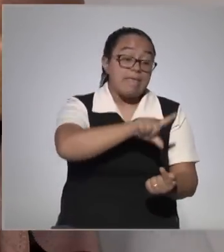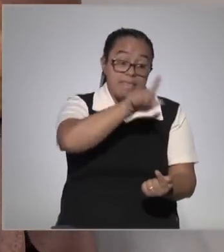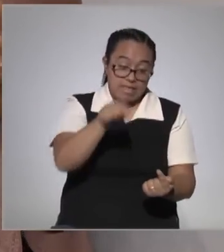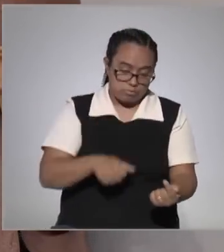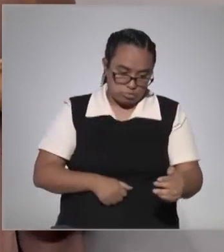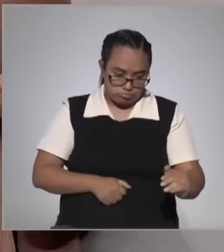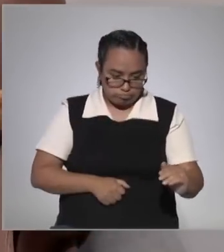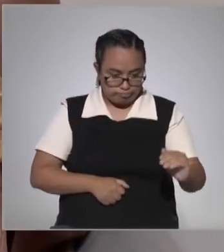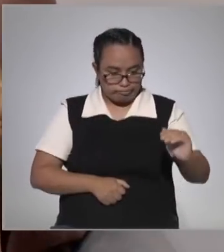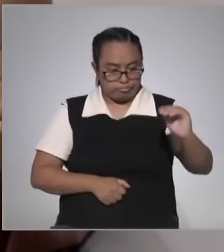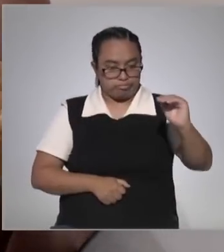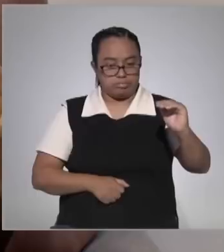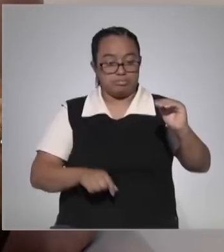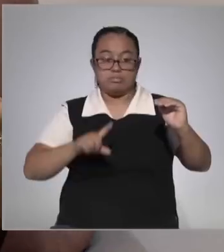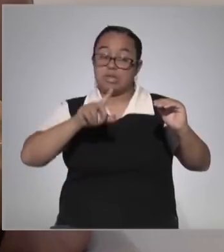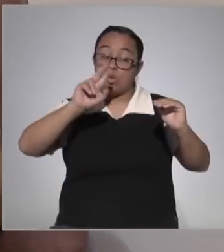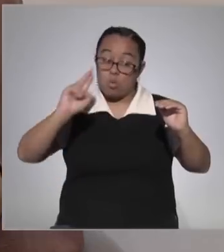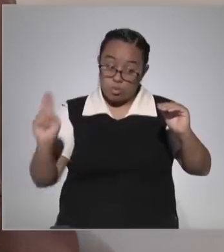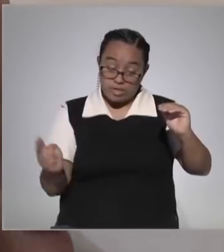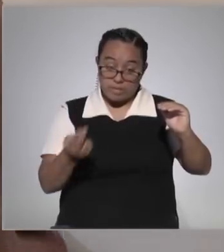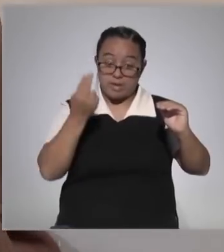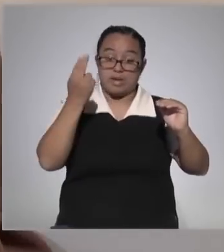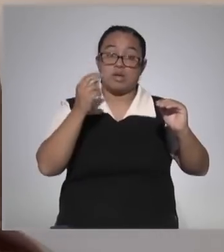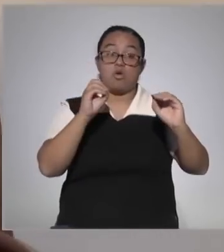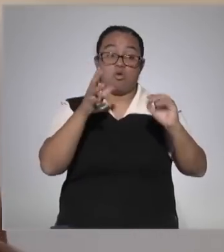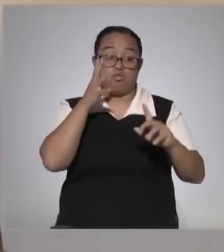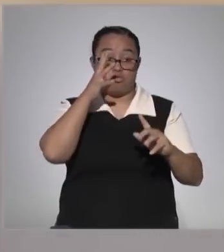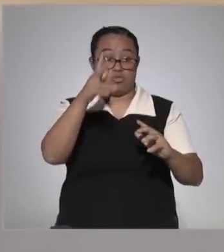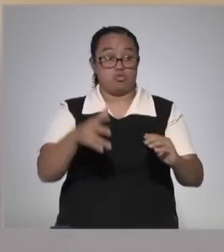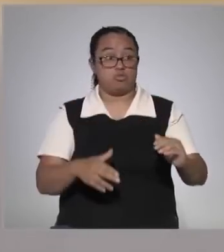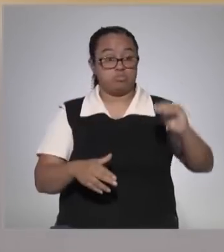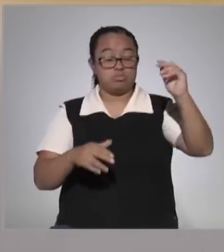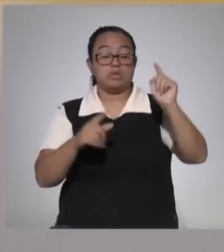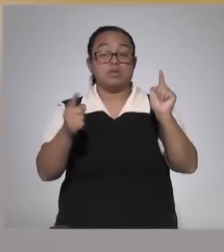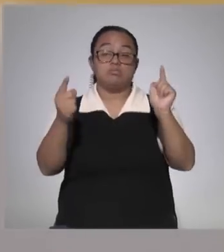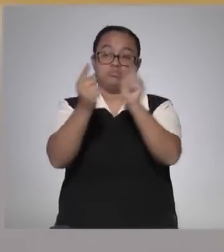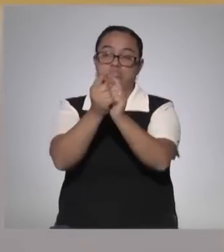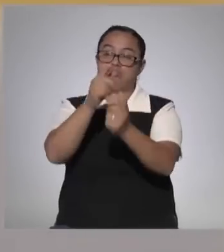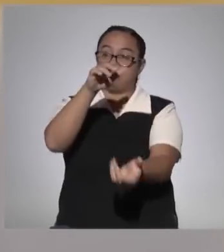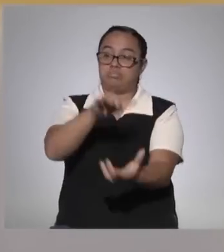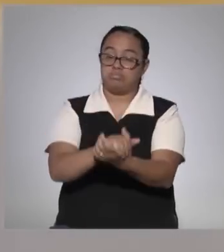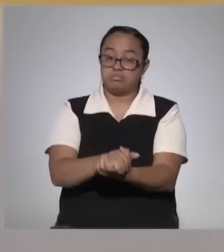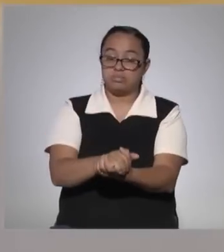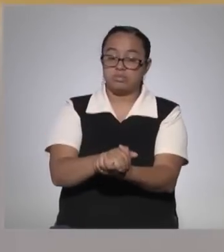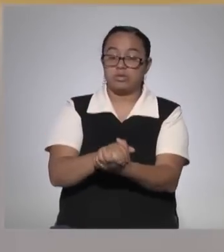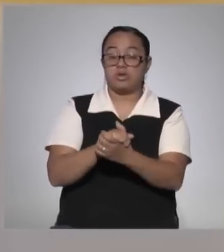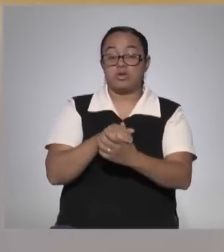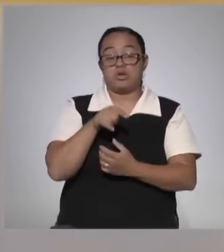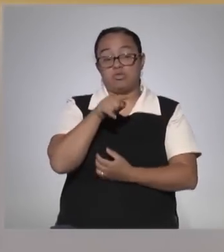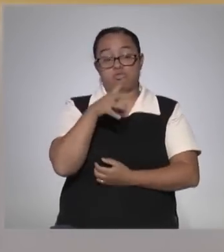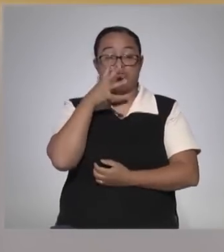a ir casi a la universidad, o cuando seas grande vas a encontrar a alguien, te vas a casar, vas